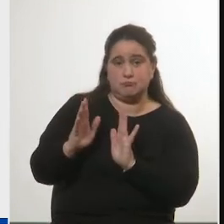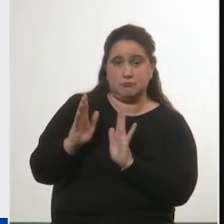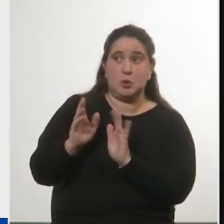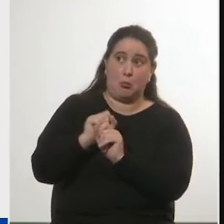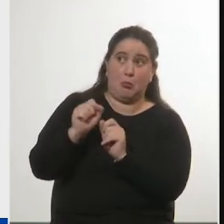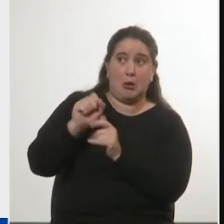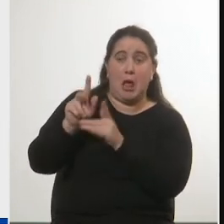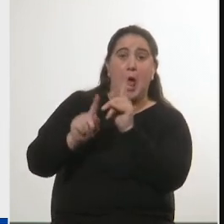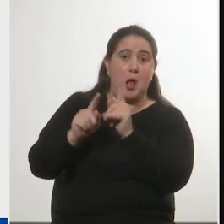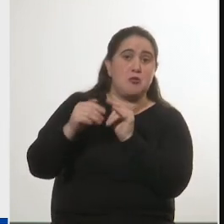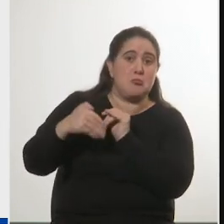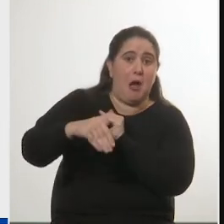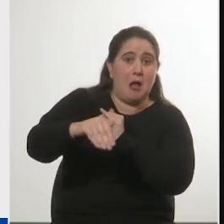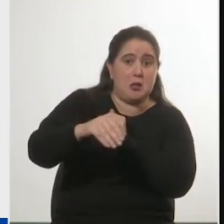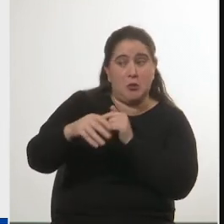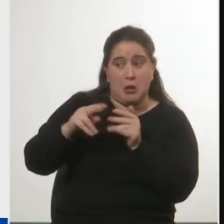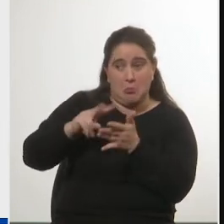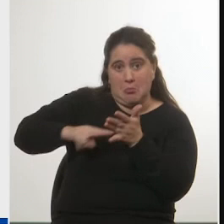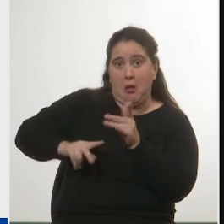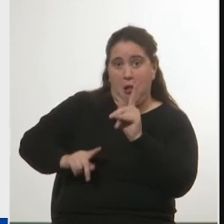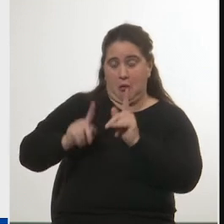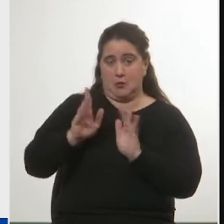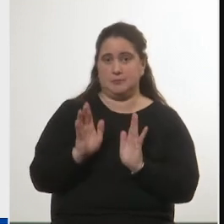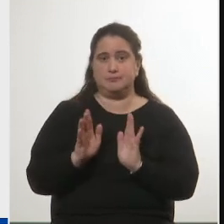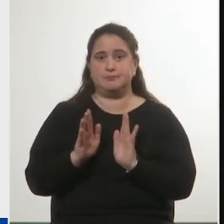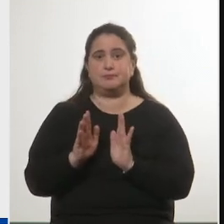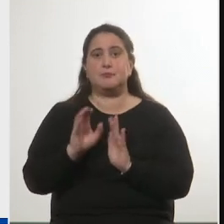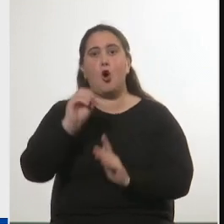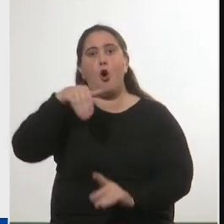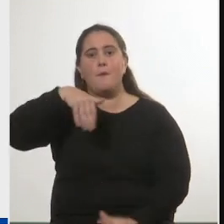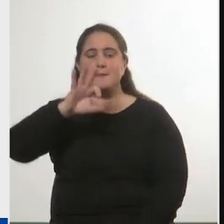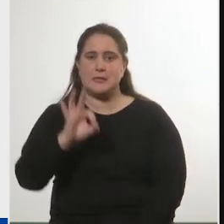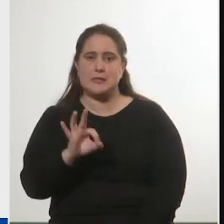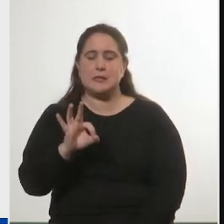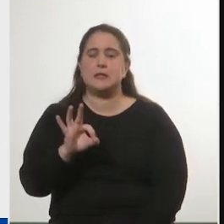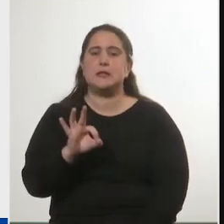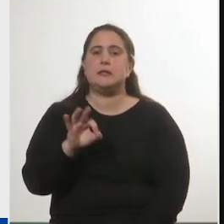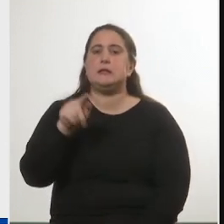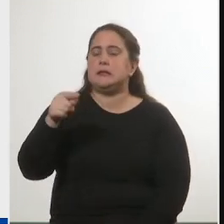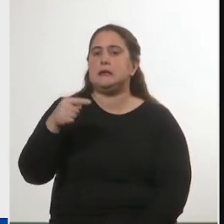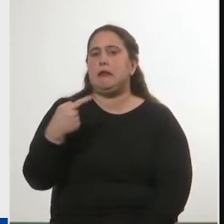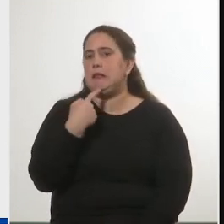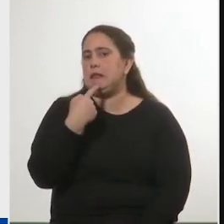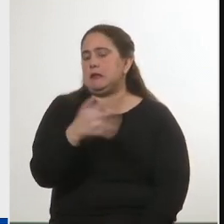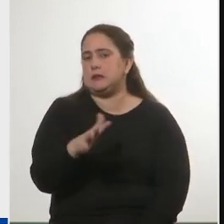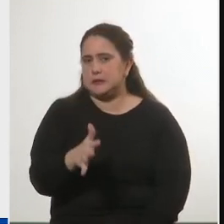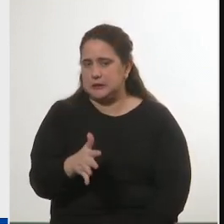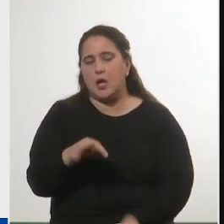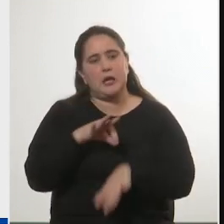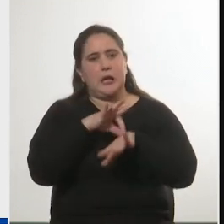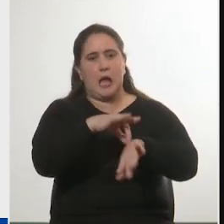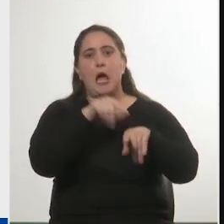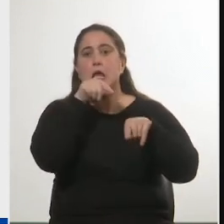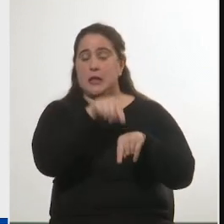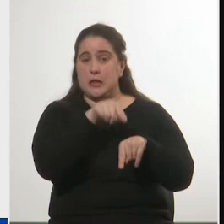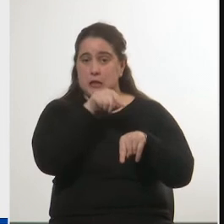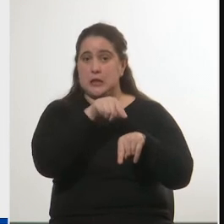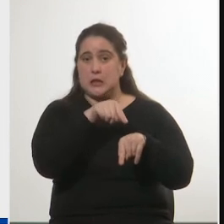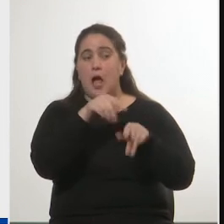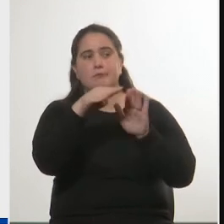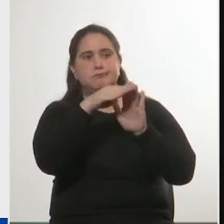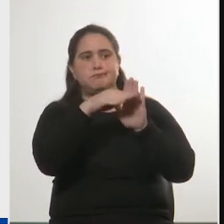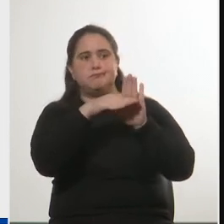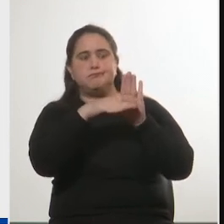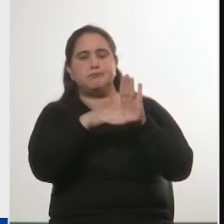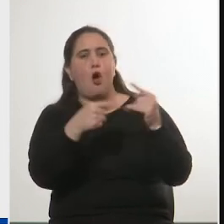cosa se podrá en algún otro momento consultar. La Organización Mundial de la Salud establece que esta guía, los